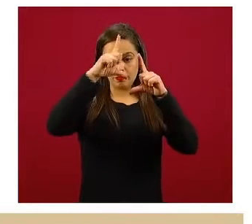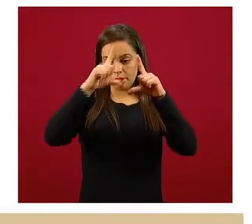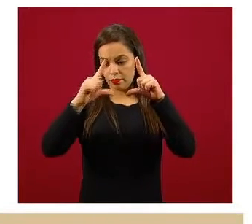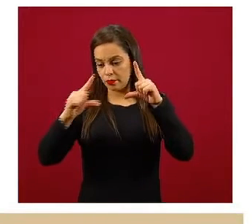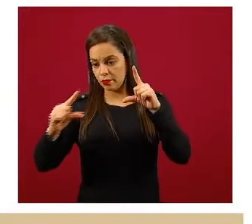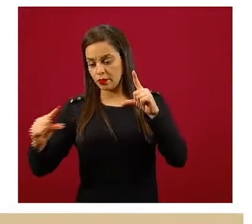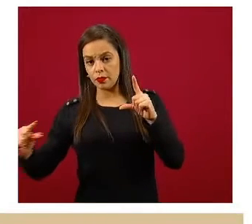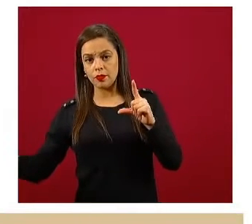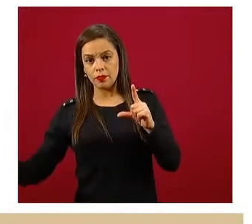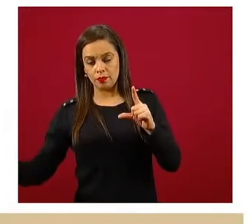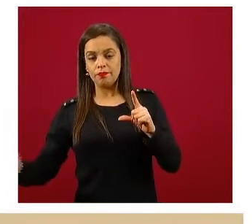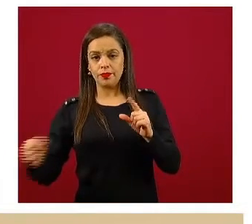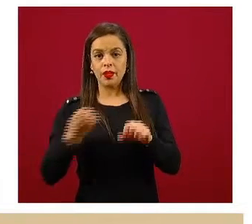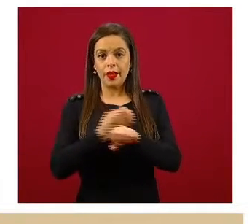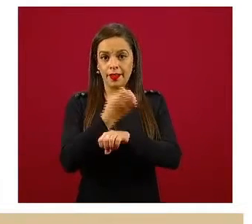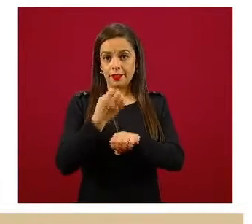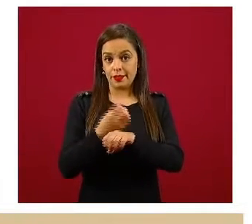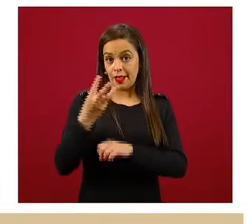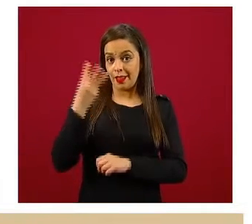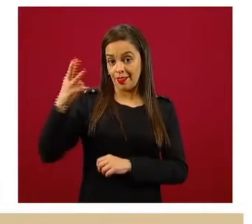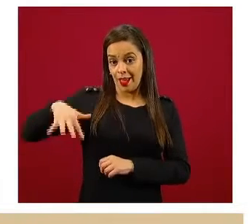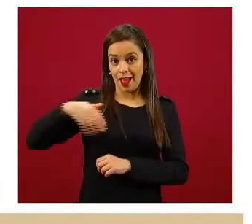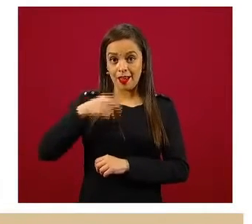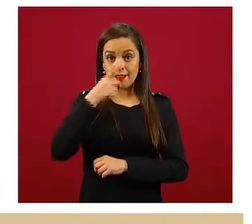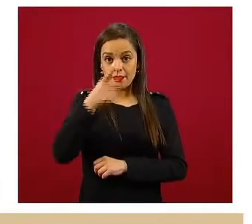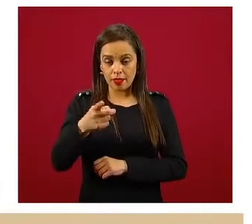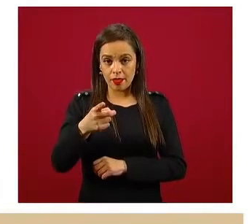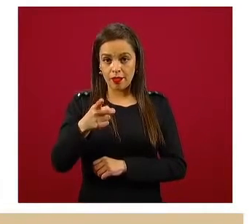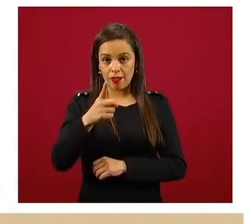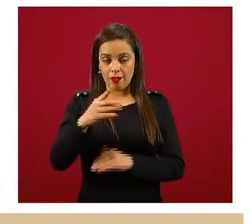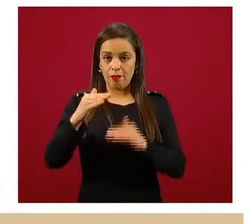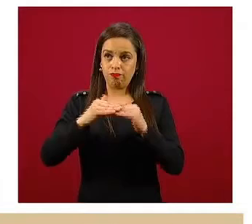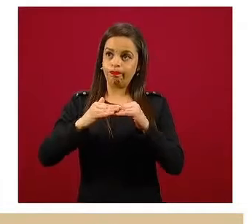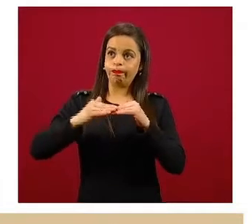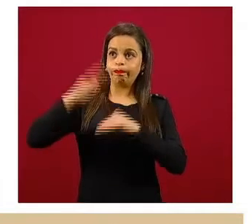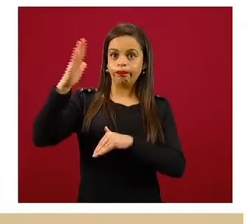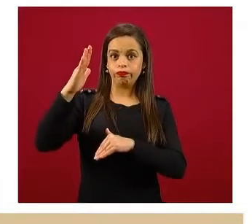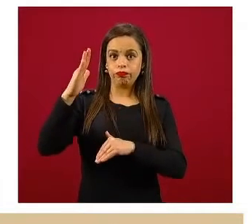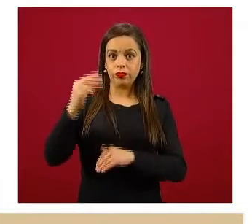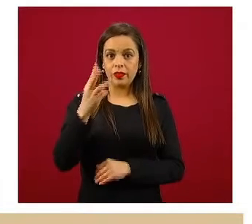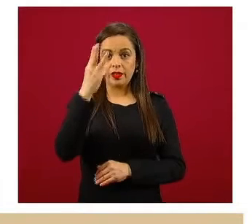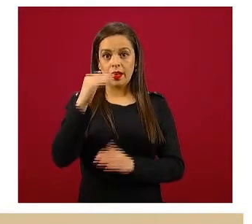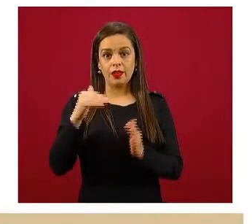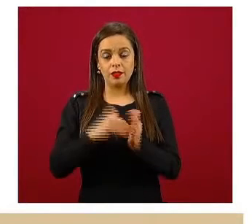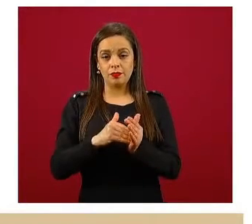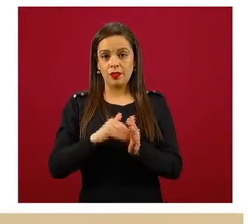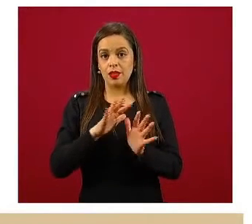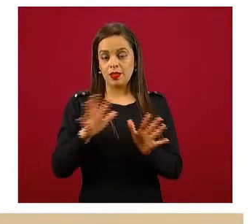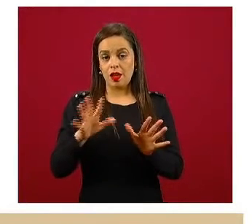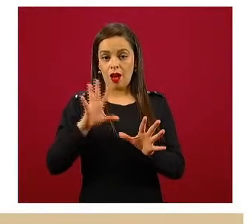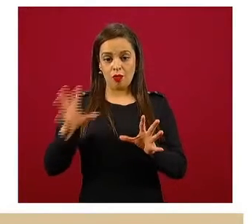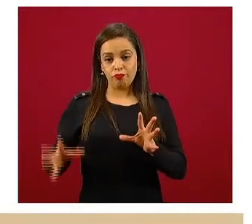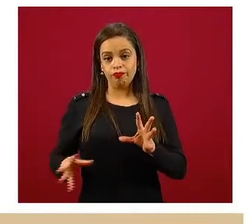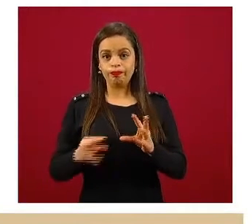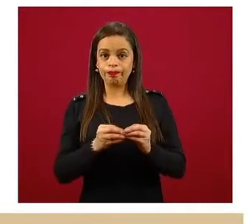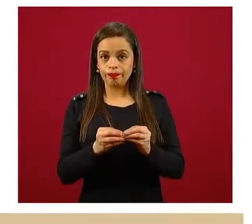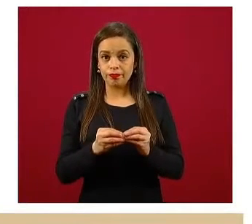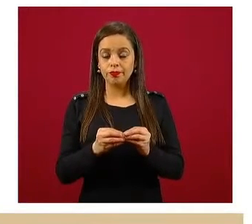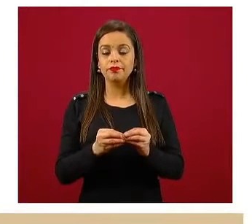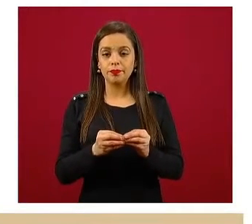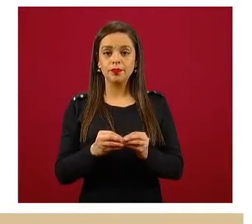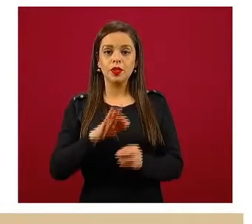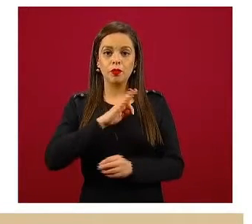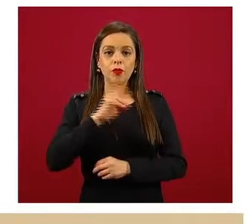ubicar ustedes a los 3 estados que comentábamos, que han superado esa cifra de los 3,000 casos acumulados, y bueno,